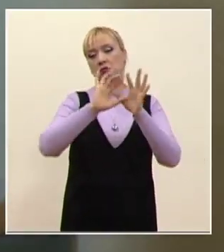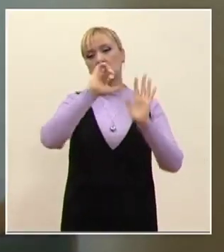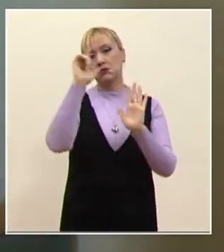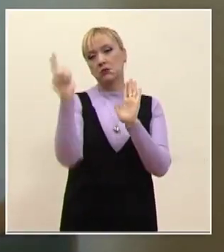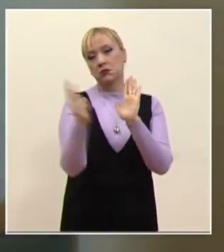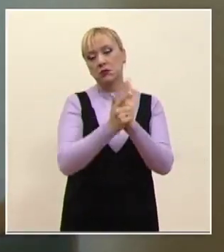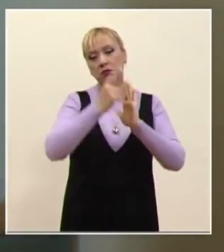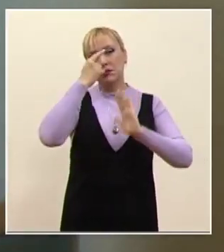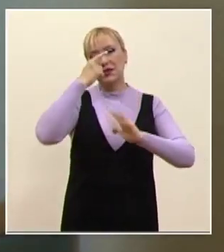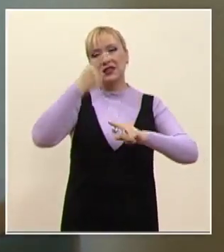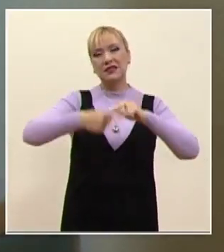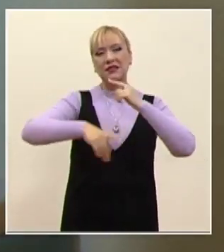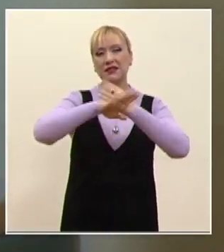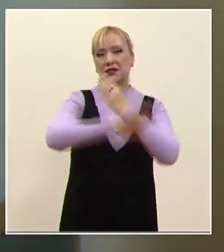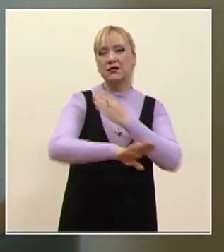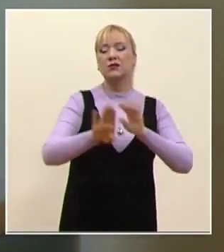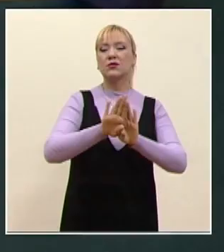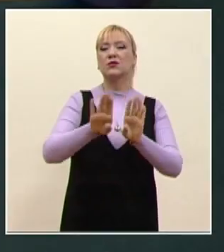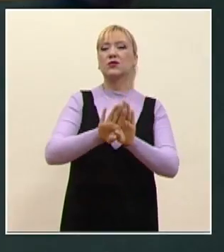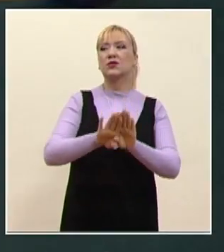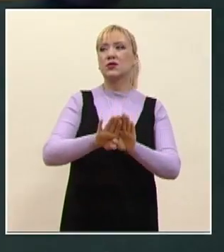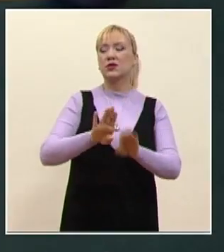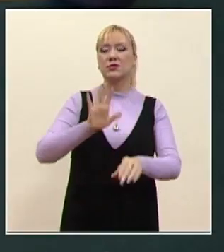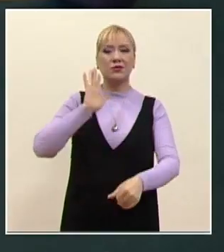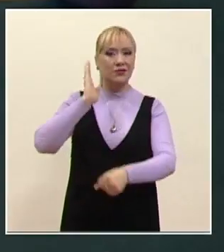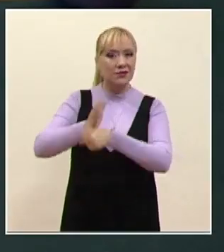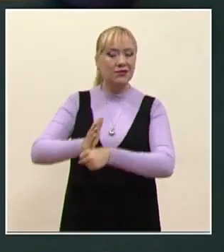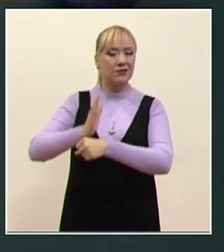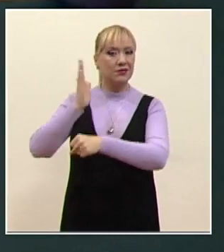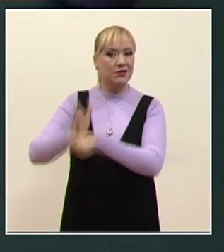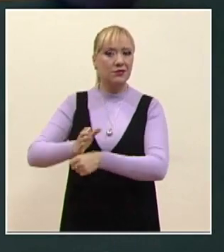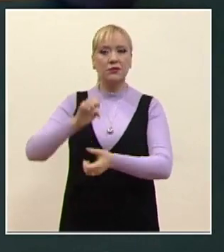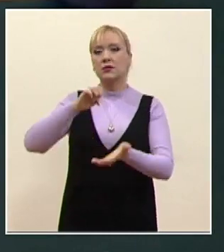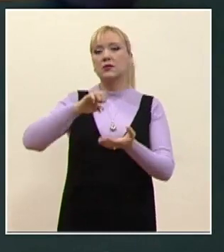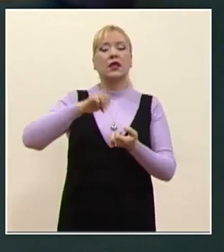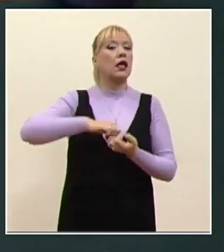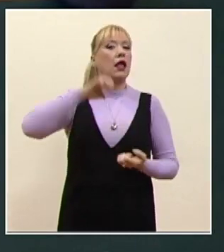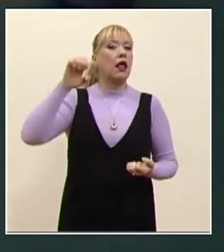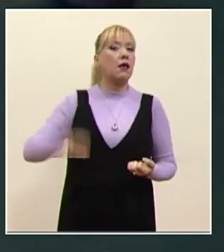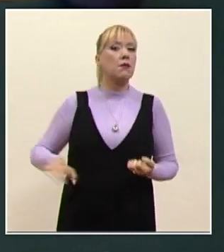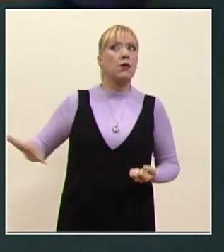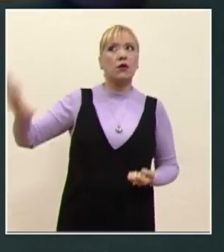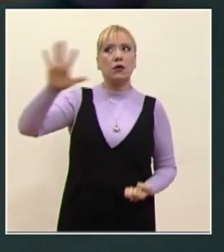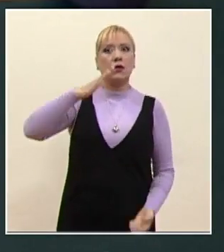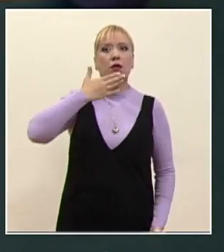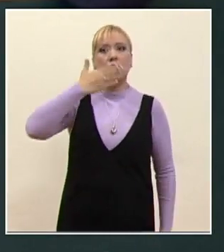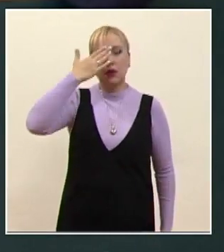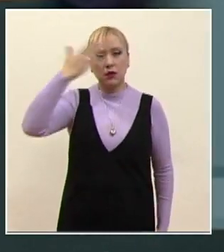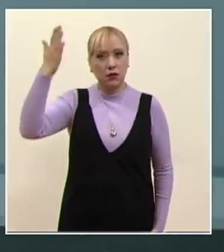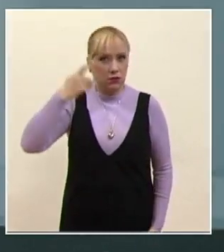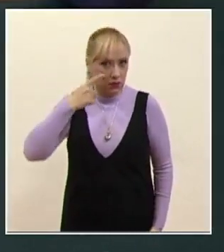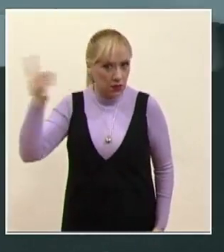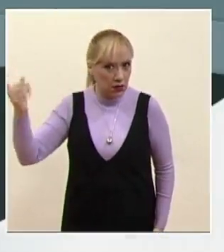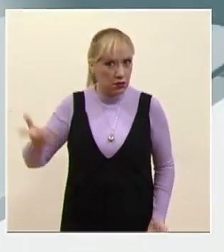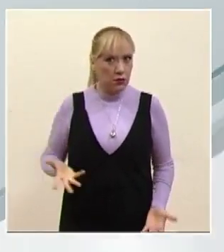con el fin de combatir situaciones como las que están ocurriendo, por ejemplo, en Medio Oriente. Vamos a escuchar.